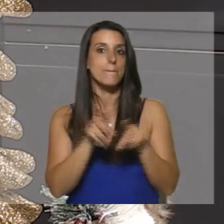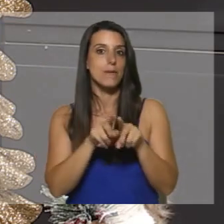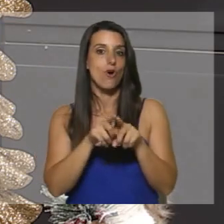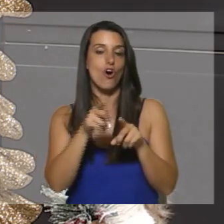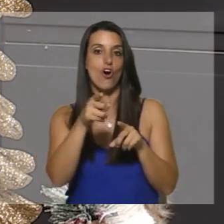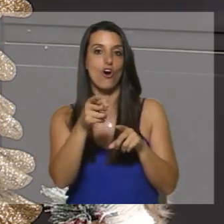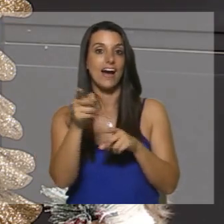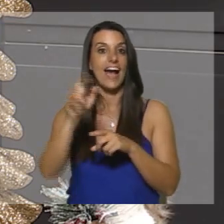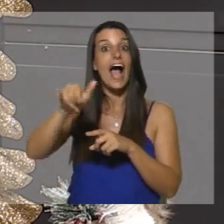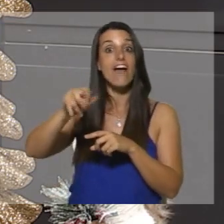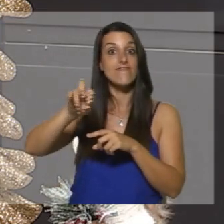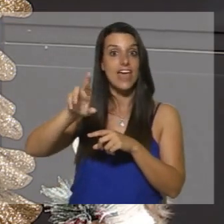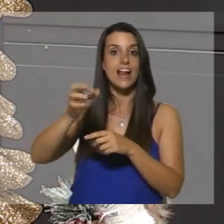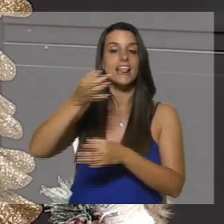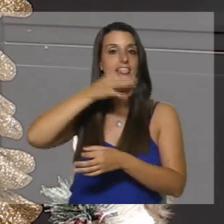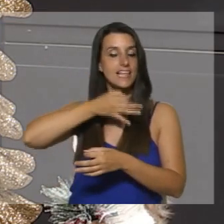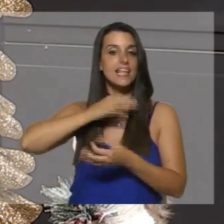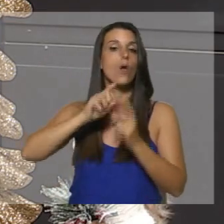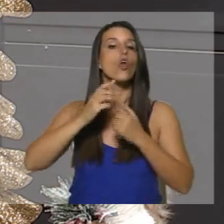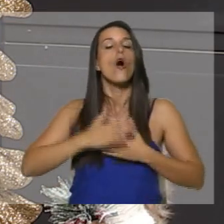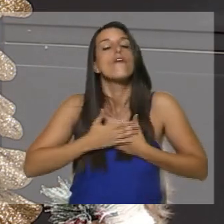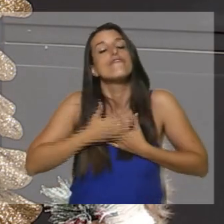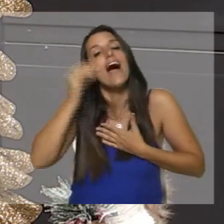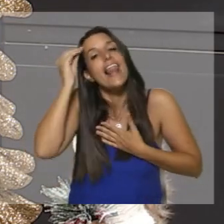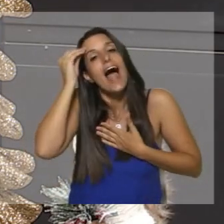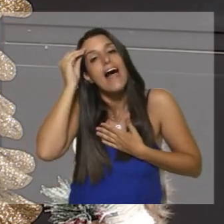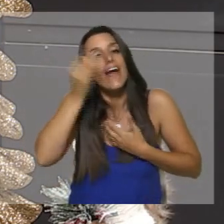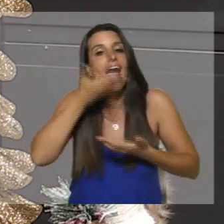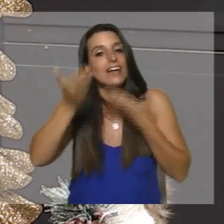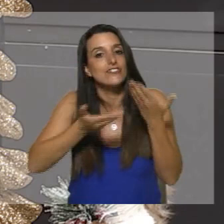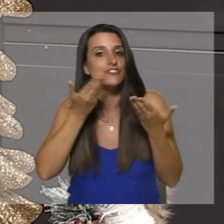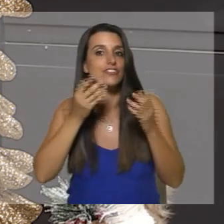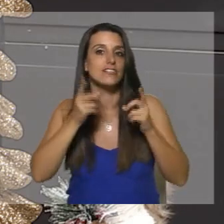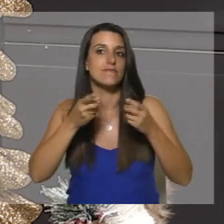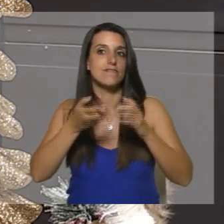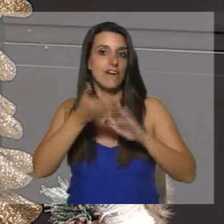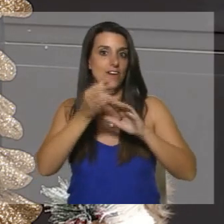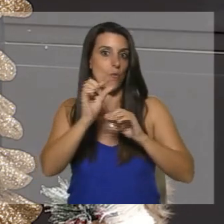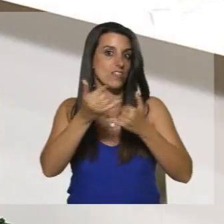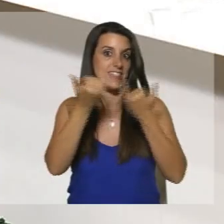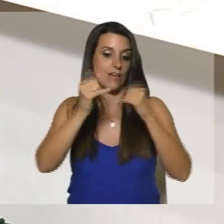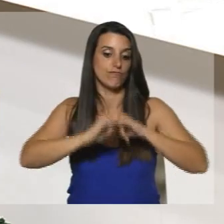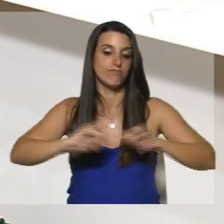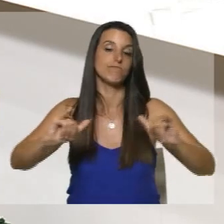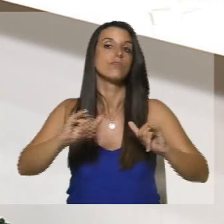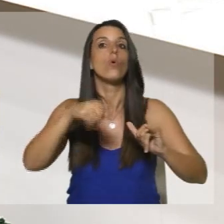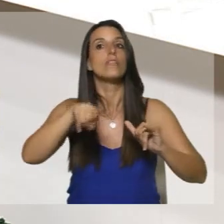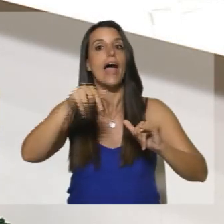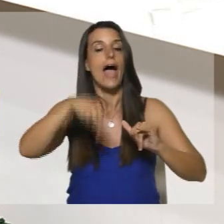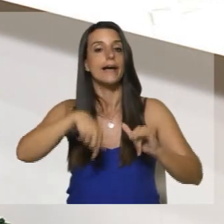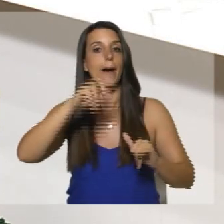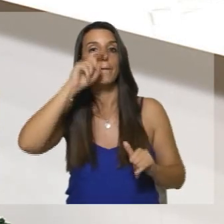decía Javier, también tiene baladas en esos 7 temas que va a estar disponible en poquitos días. La idea de hacer algún show por aquí,